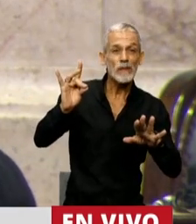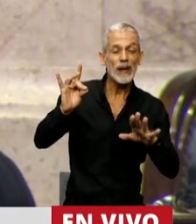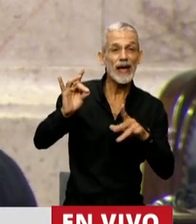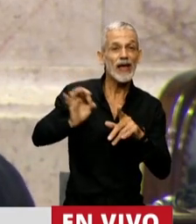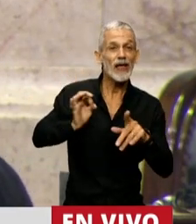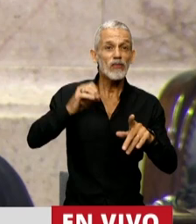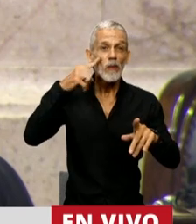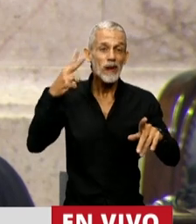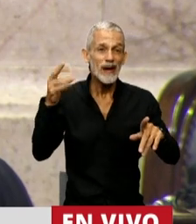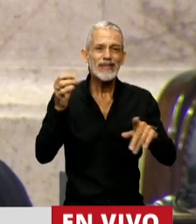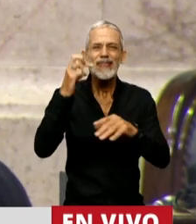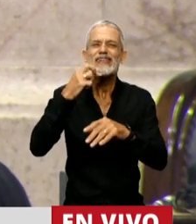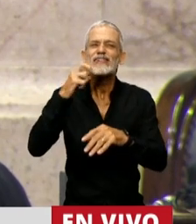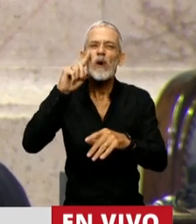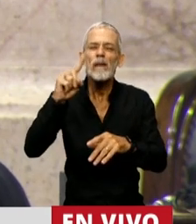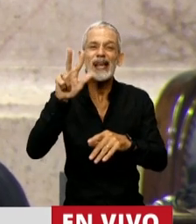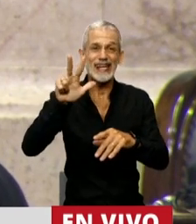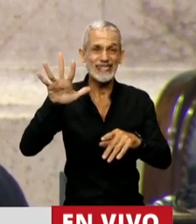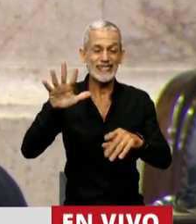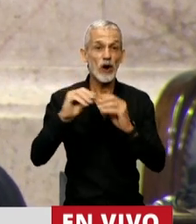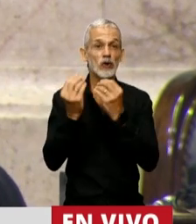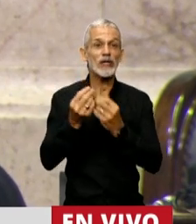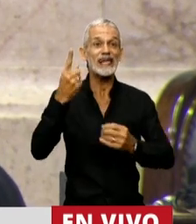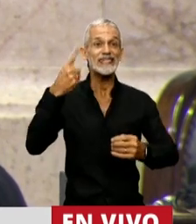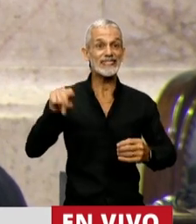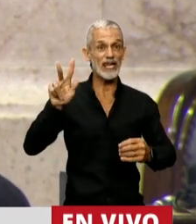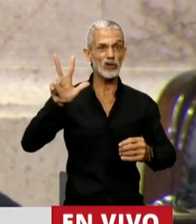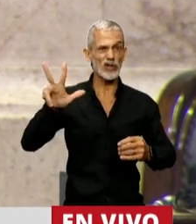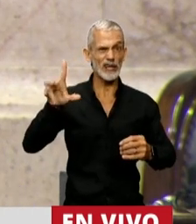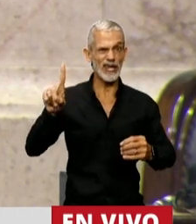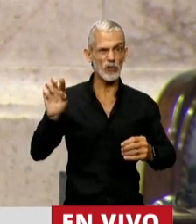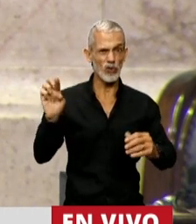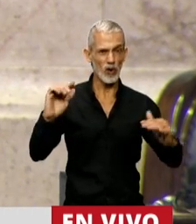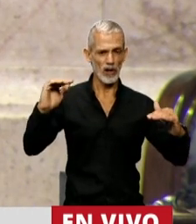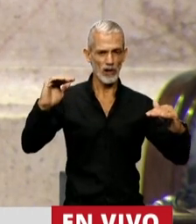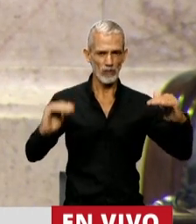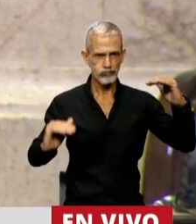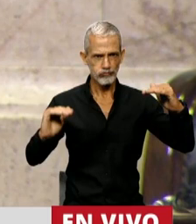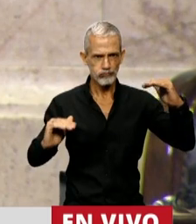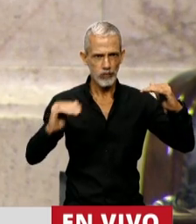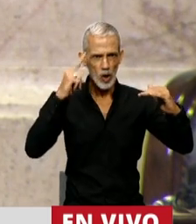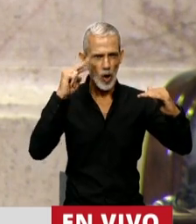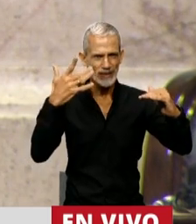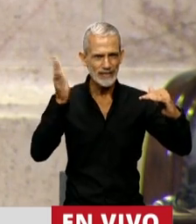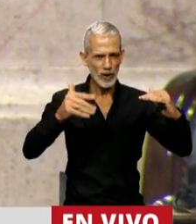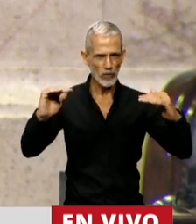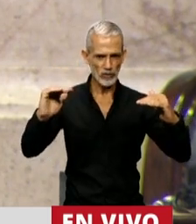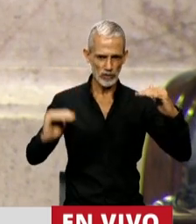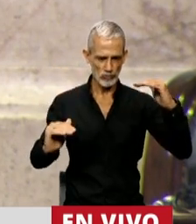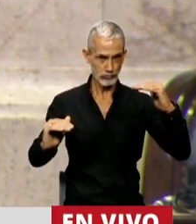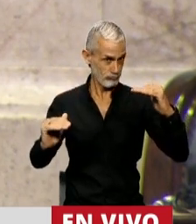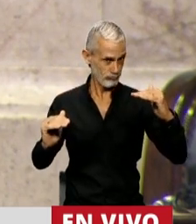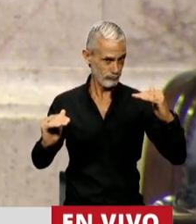19 mil 35 y equivale a 131 dólares han devaluado 95 por ciento esto es indiscutible